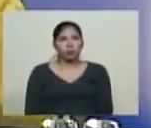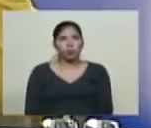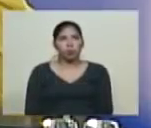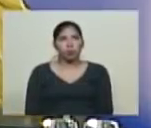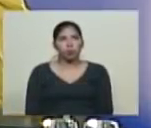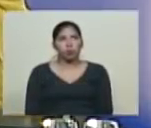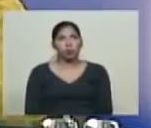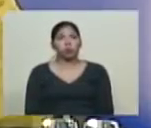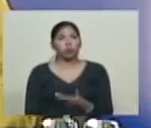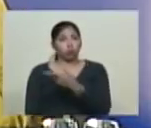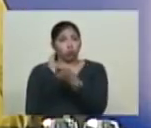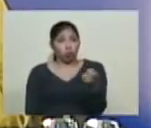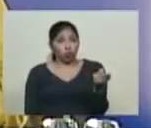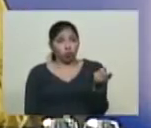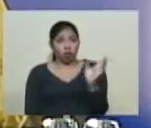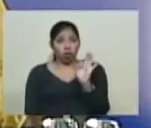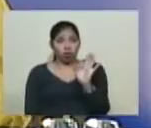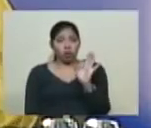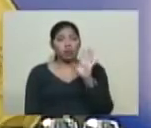Tomen nota,